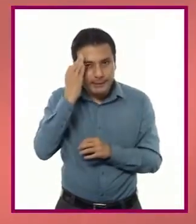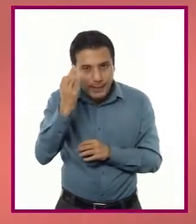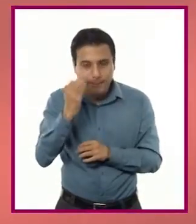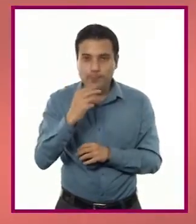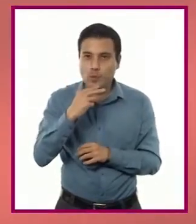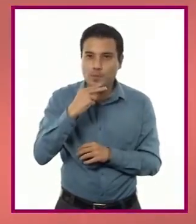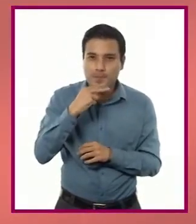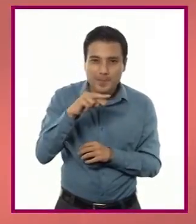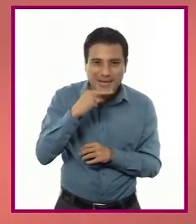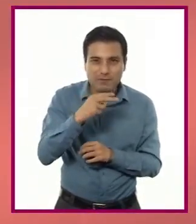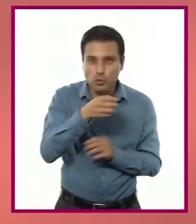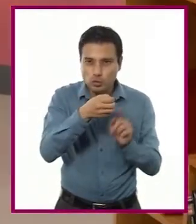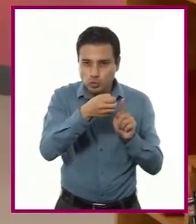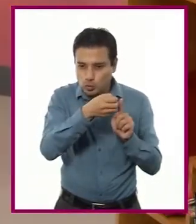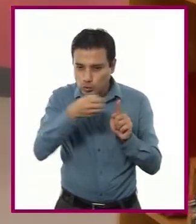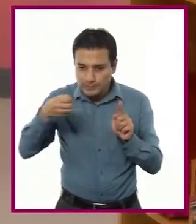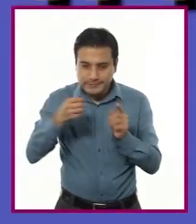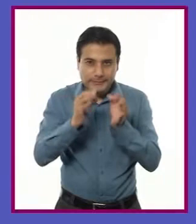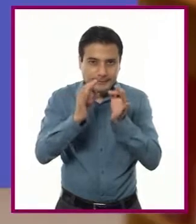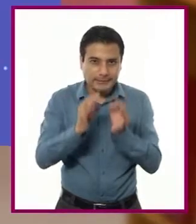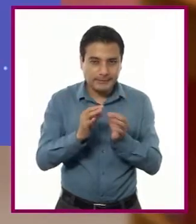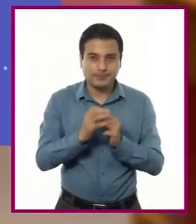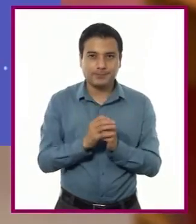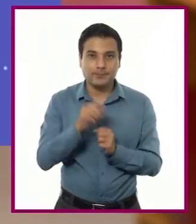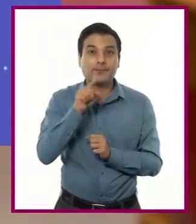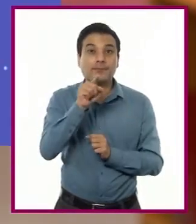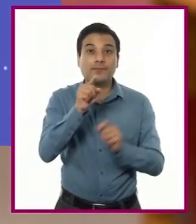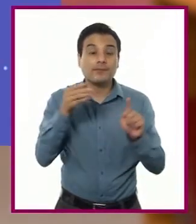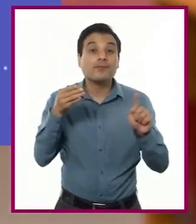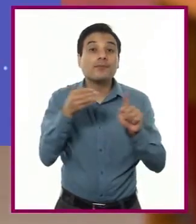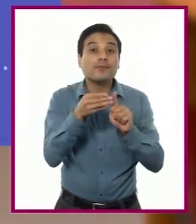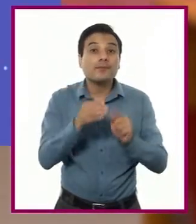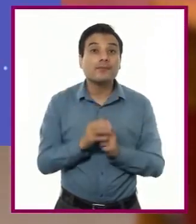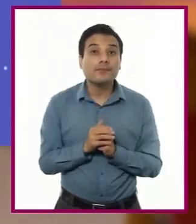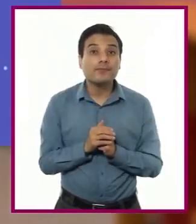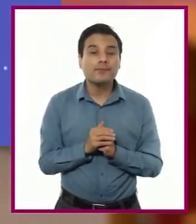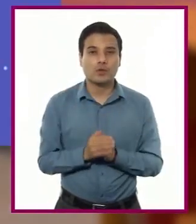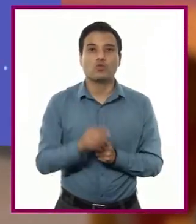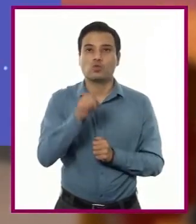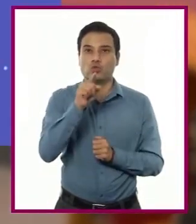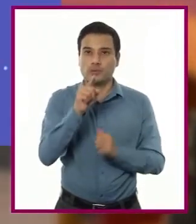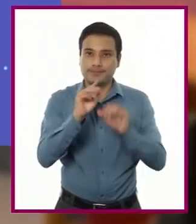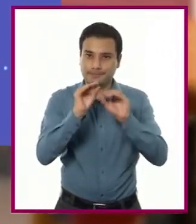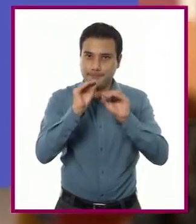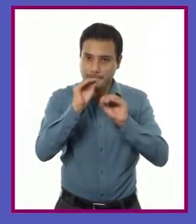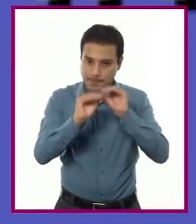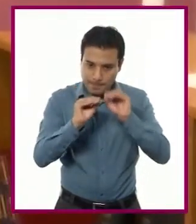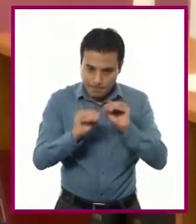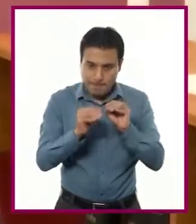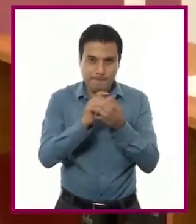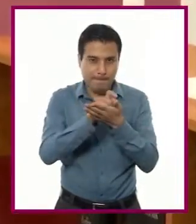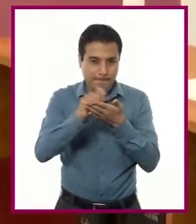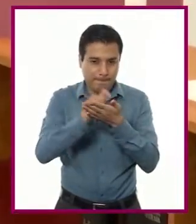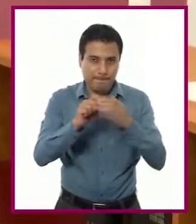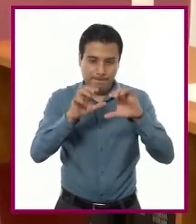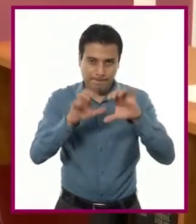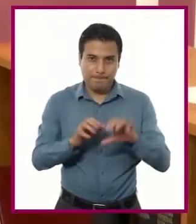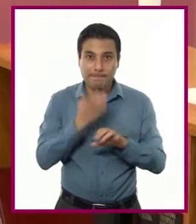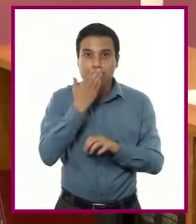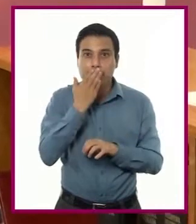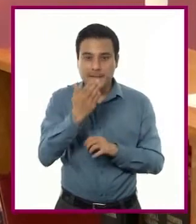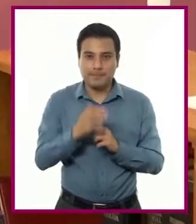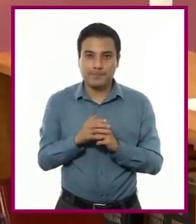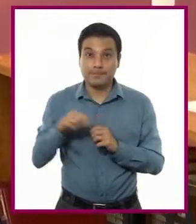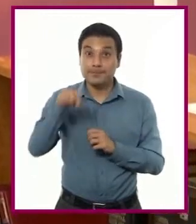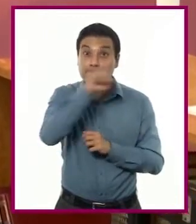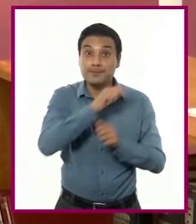sintáctica, con el propósito de identificar y organizar información en informes. Les sugiero poner mucha